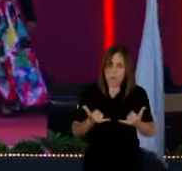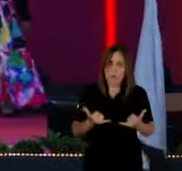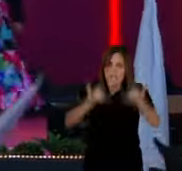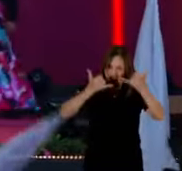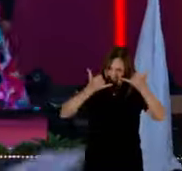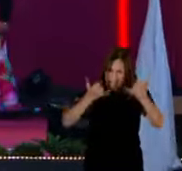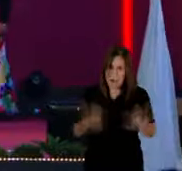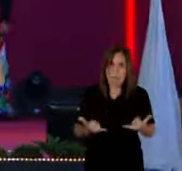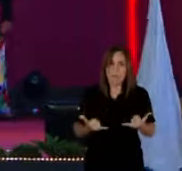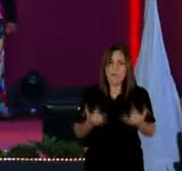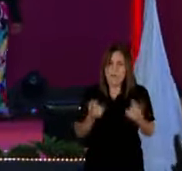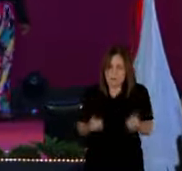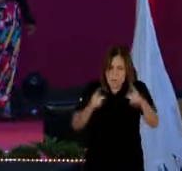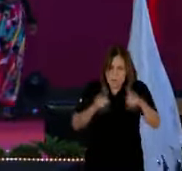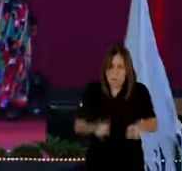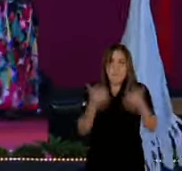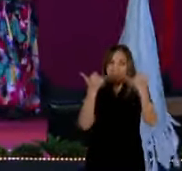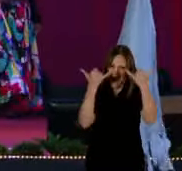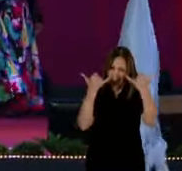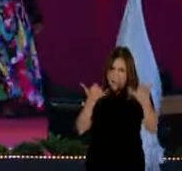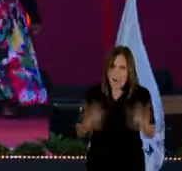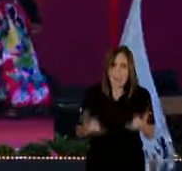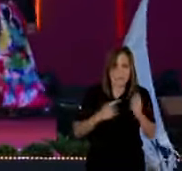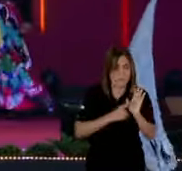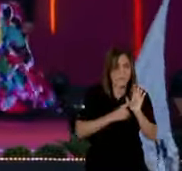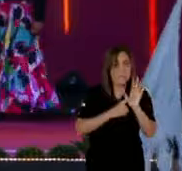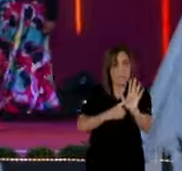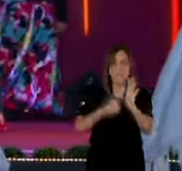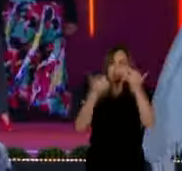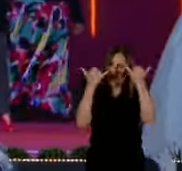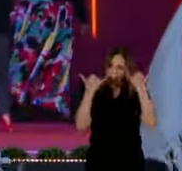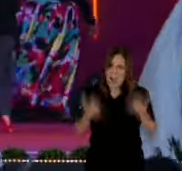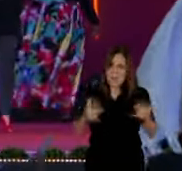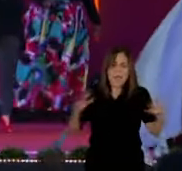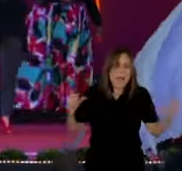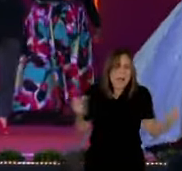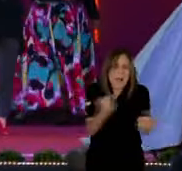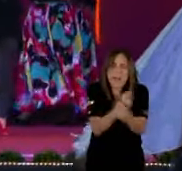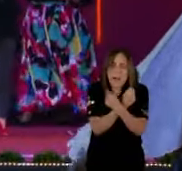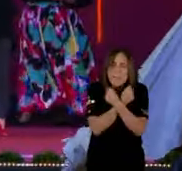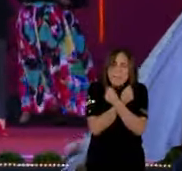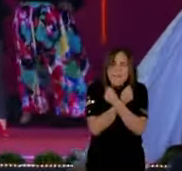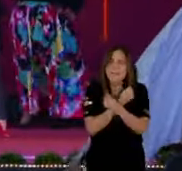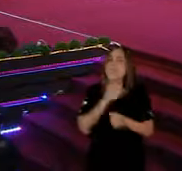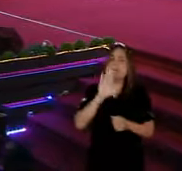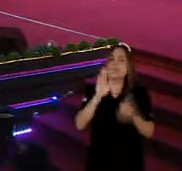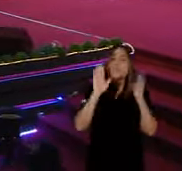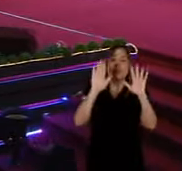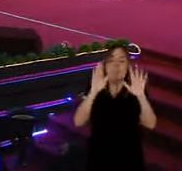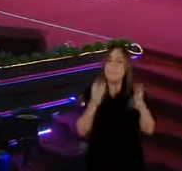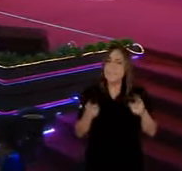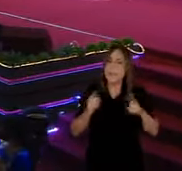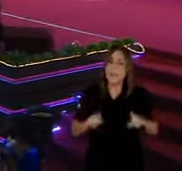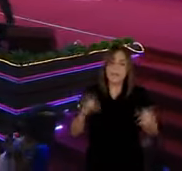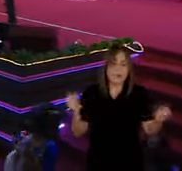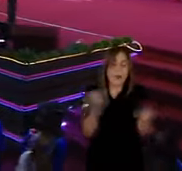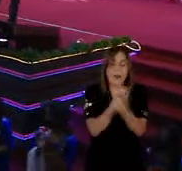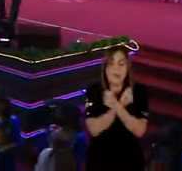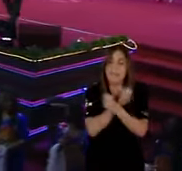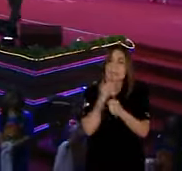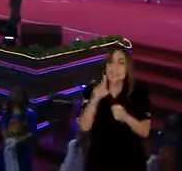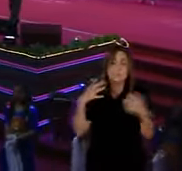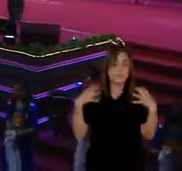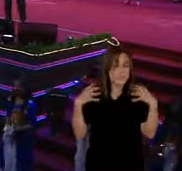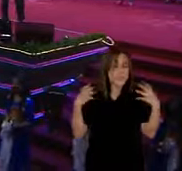es hecho, se materializa. Abraza el milagro, abraza la sanidad, abraza la salvación en